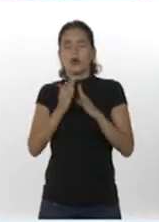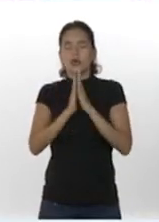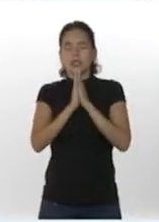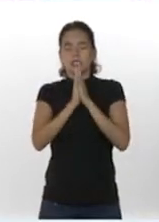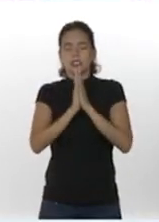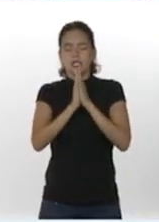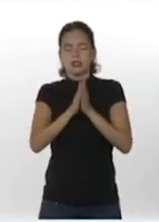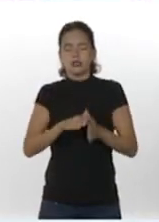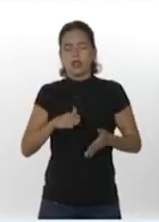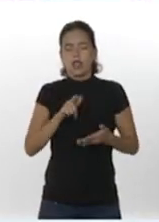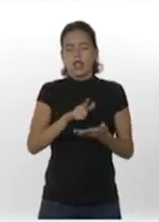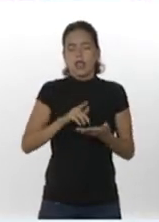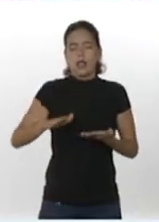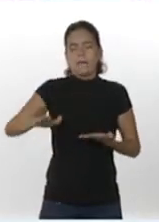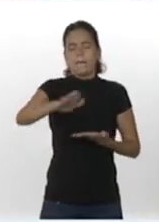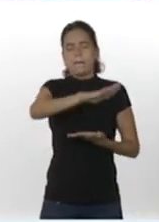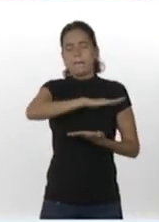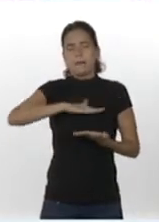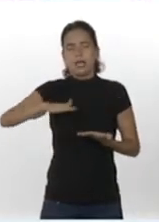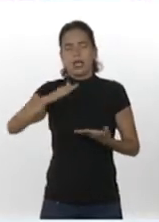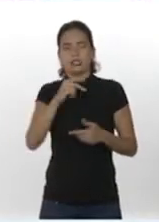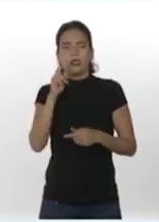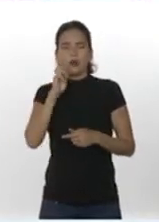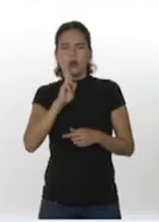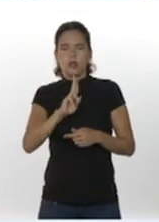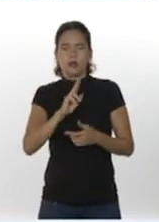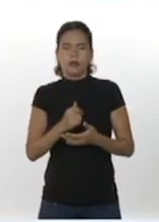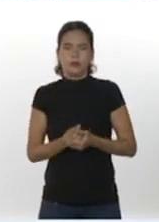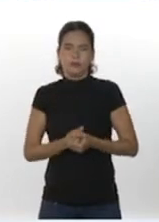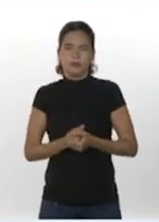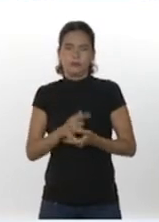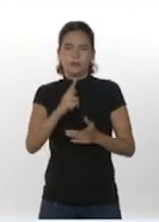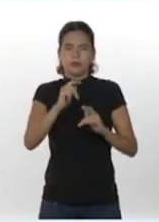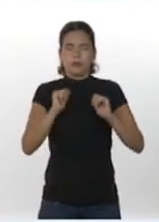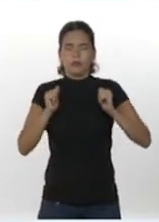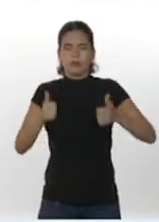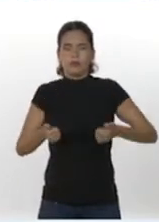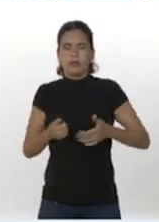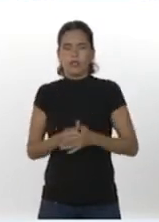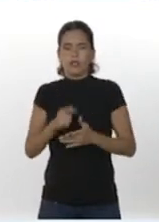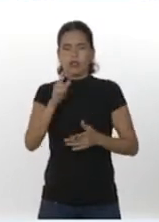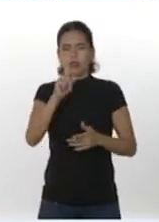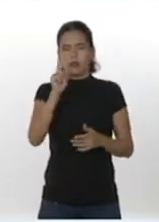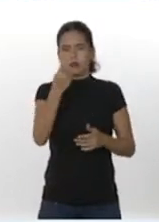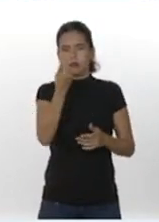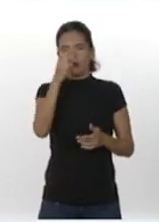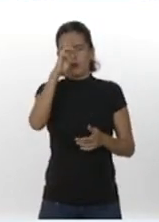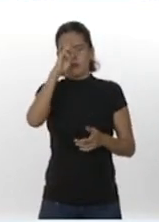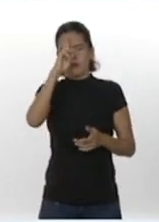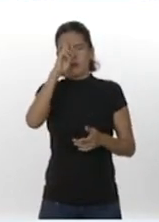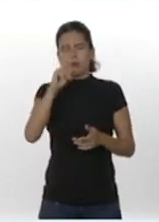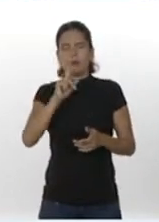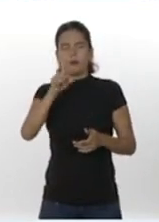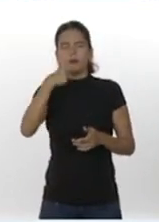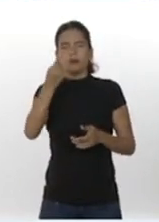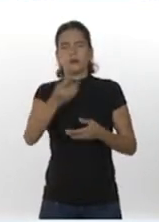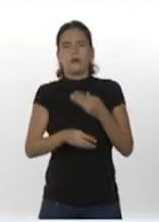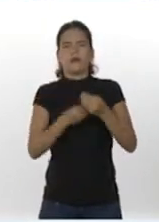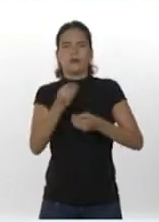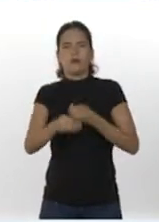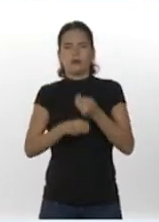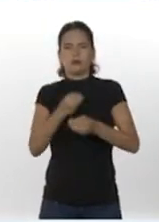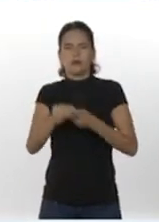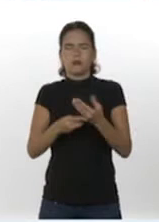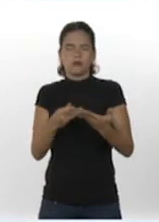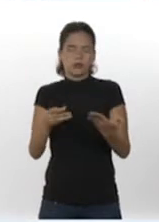Plaza Mayor, hoy conocida como Plaza Bolívar, es el inicio pues de esa Primera República. Luego se hace lo que es el